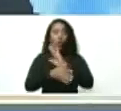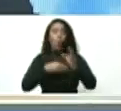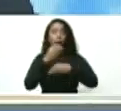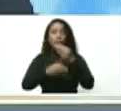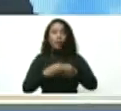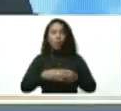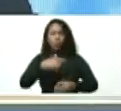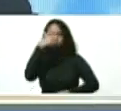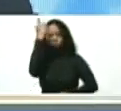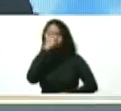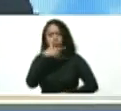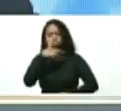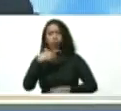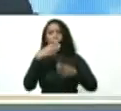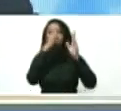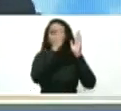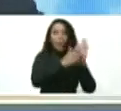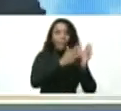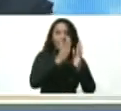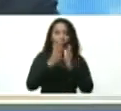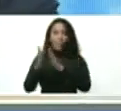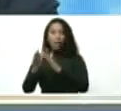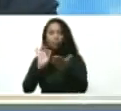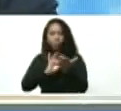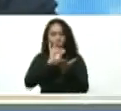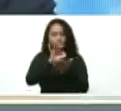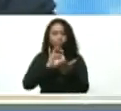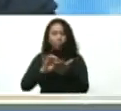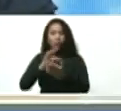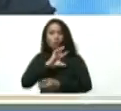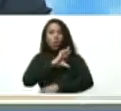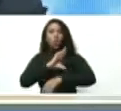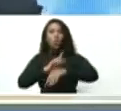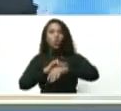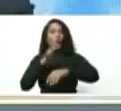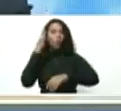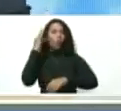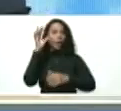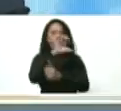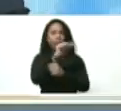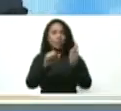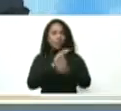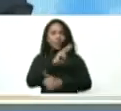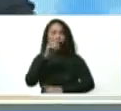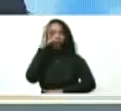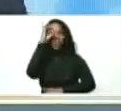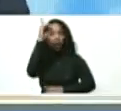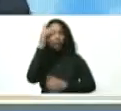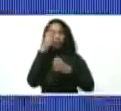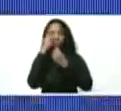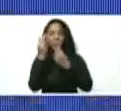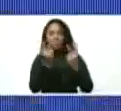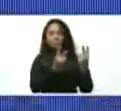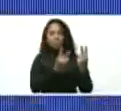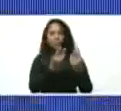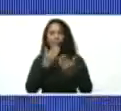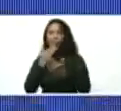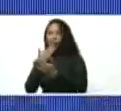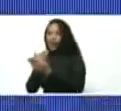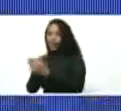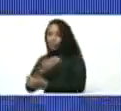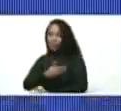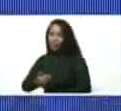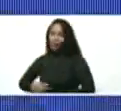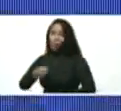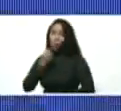mucha seriedad, con mucha planificación, con mucha estrategia. Doctora Delcy Rodríguez, por favor, bienvenida. Gracias, presidente.